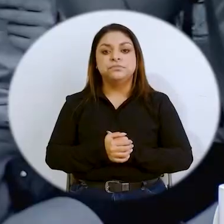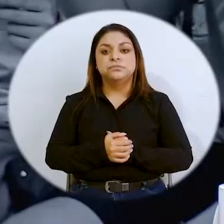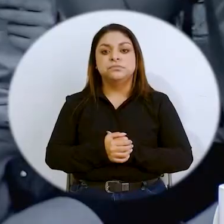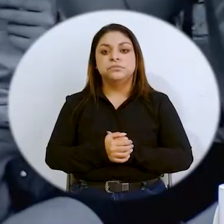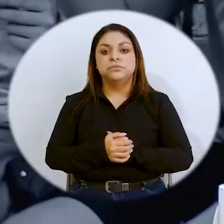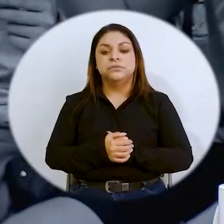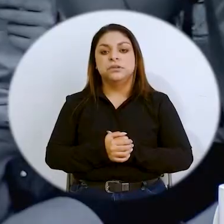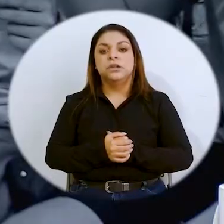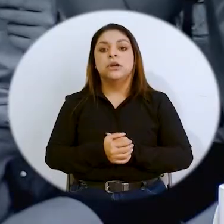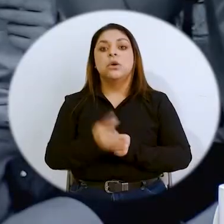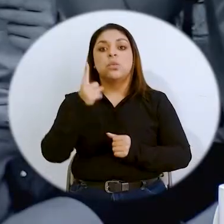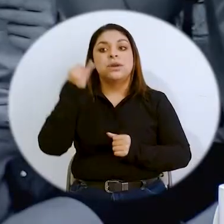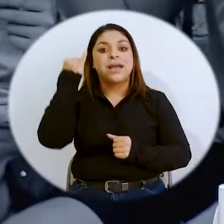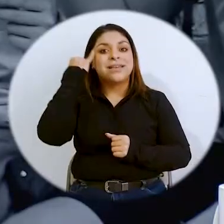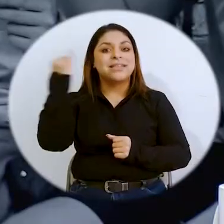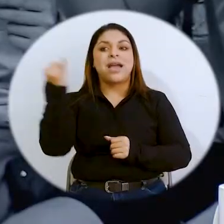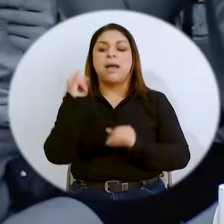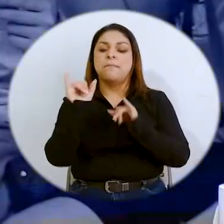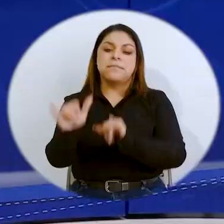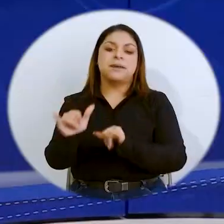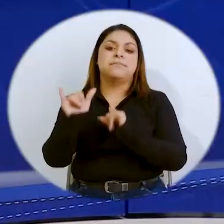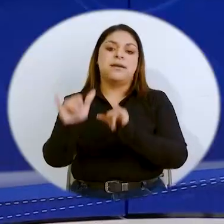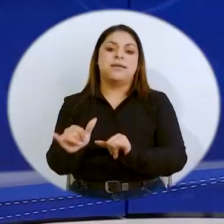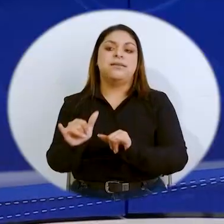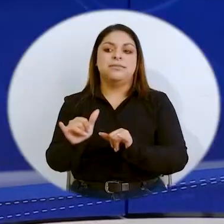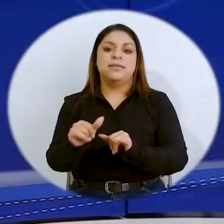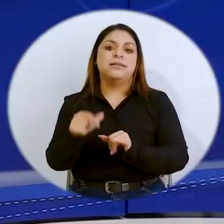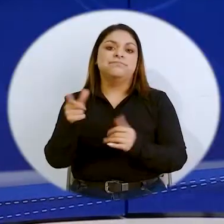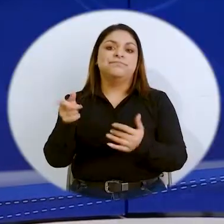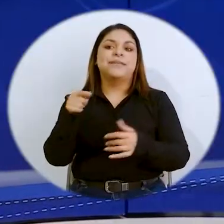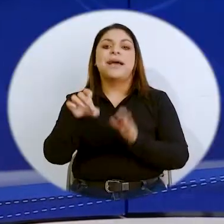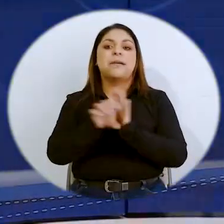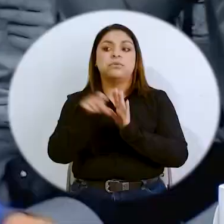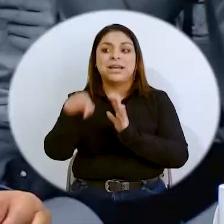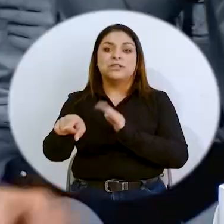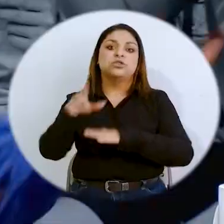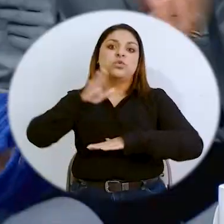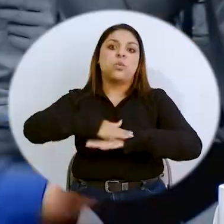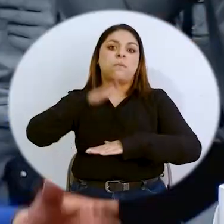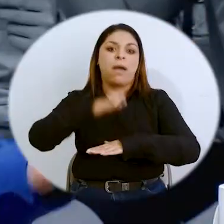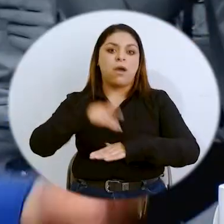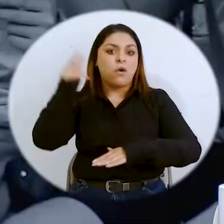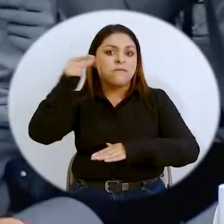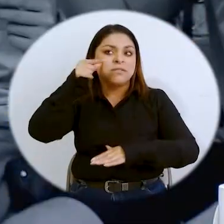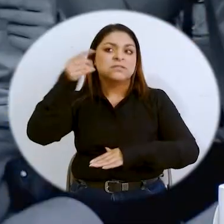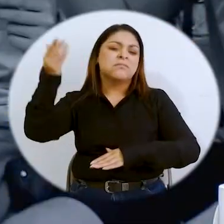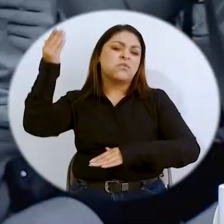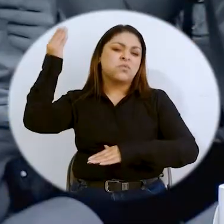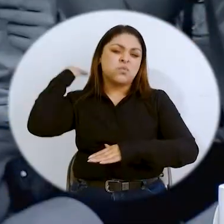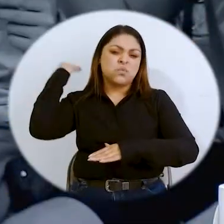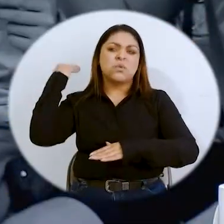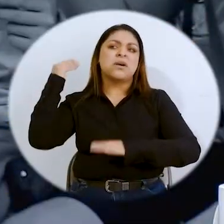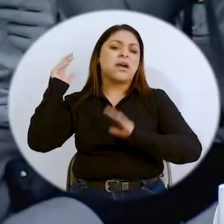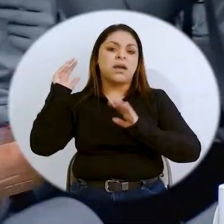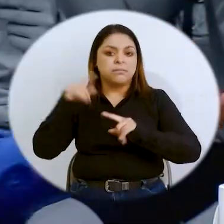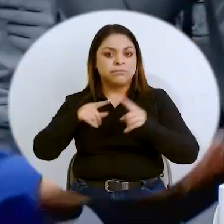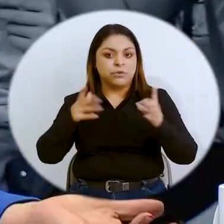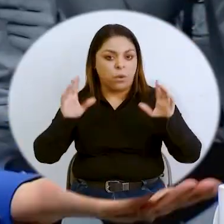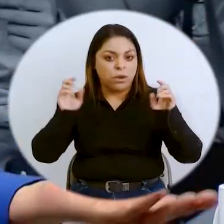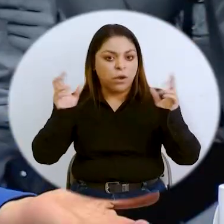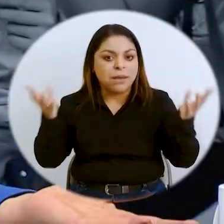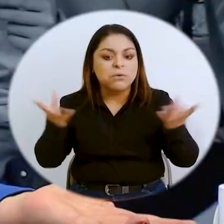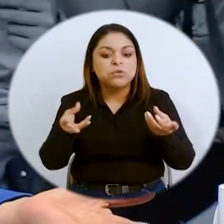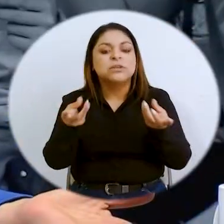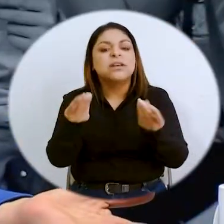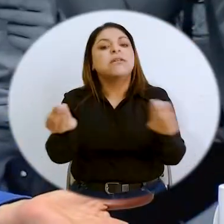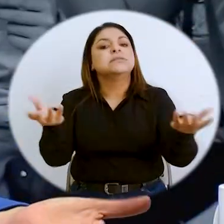los... ¿verdad? Una de las ideas permanentes durante campañas es que esto es culpa de los gobiernos anteriores, pero hay